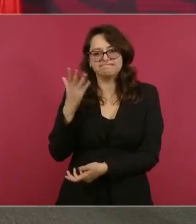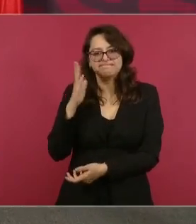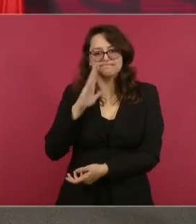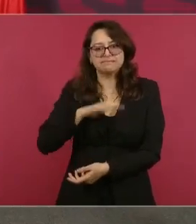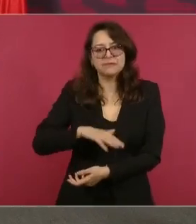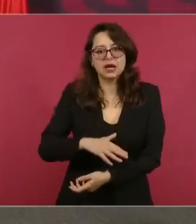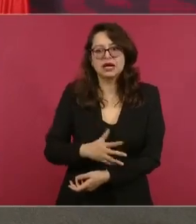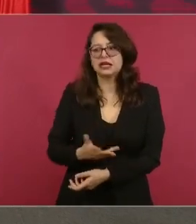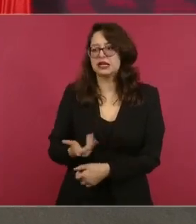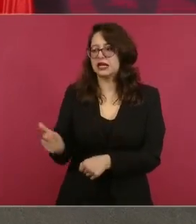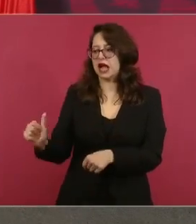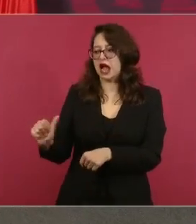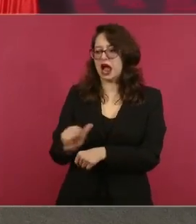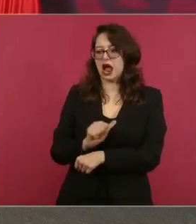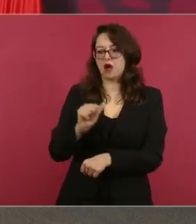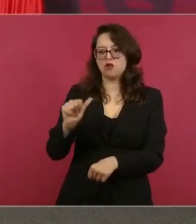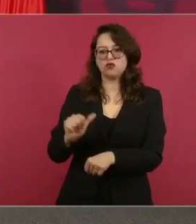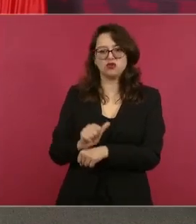tapados de lodo,